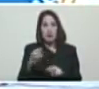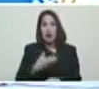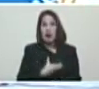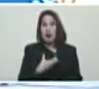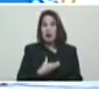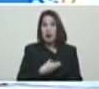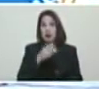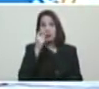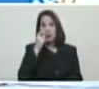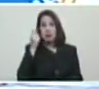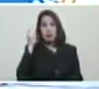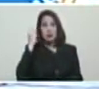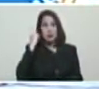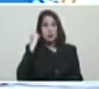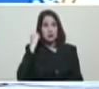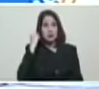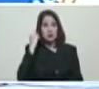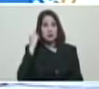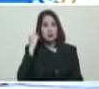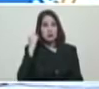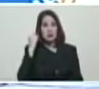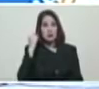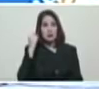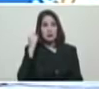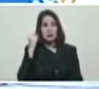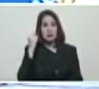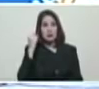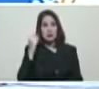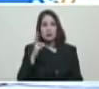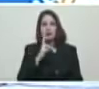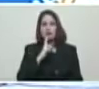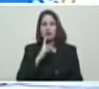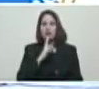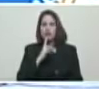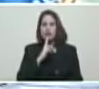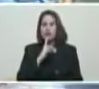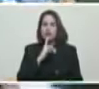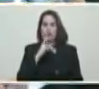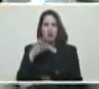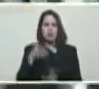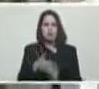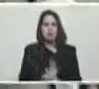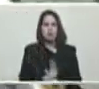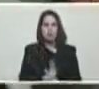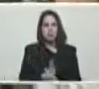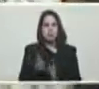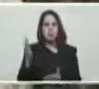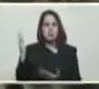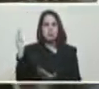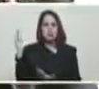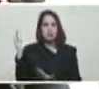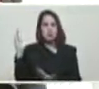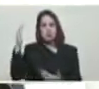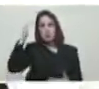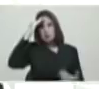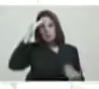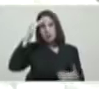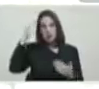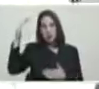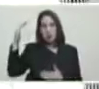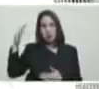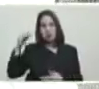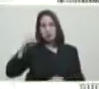alcaldesas de nuestra hermana República de Honduras la tierra de Francisco Morazán mi saludos que viva